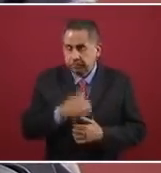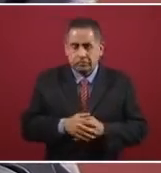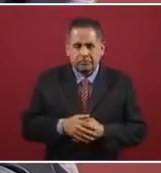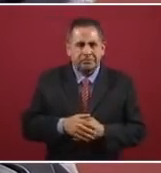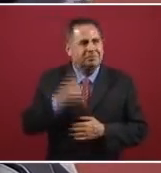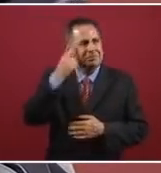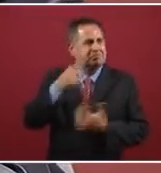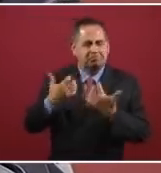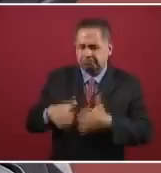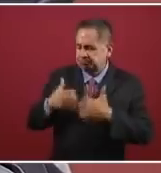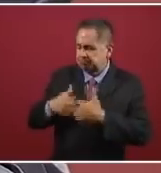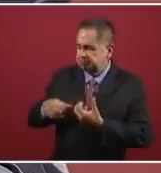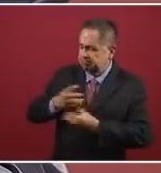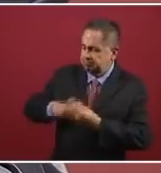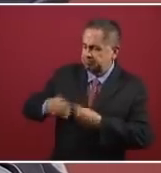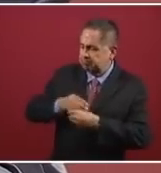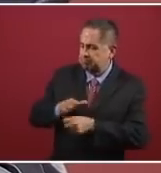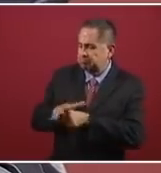alimentos o para qué